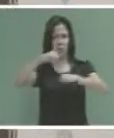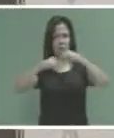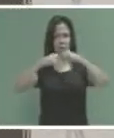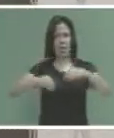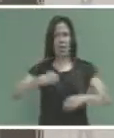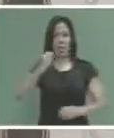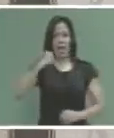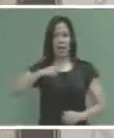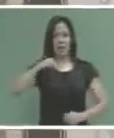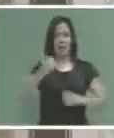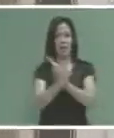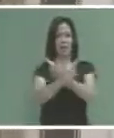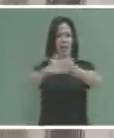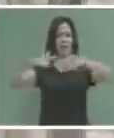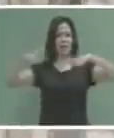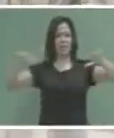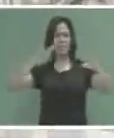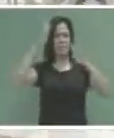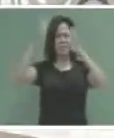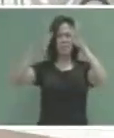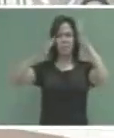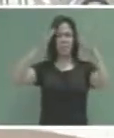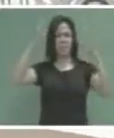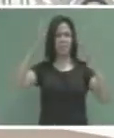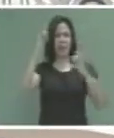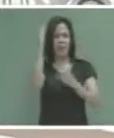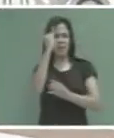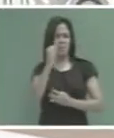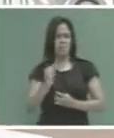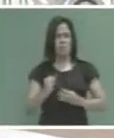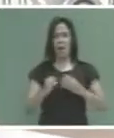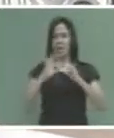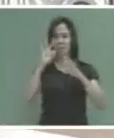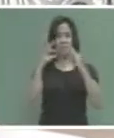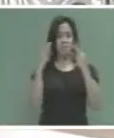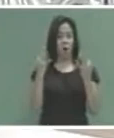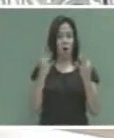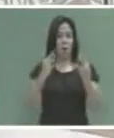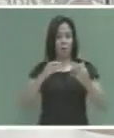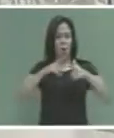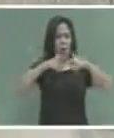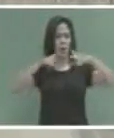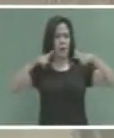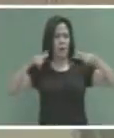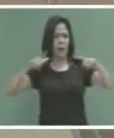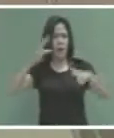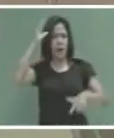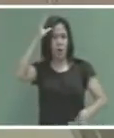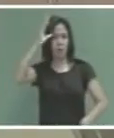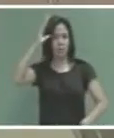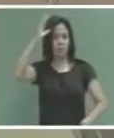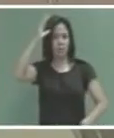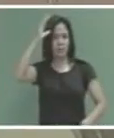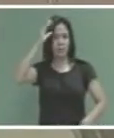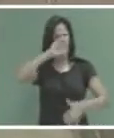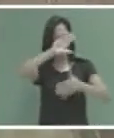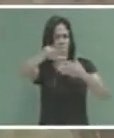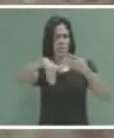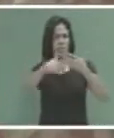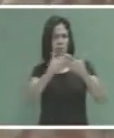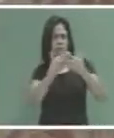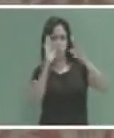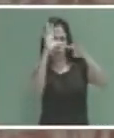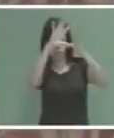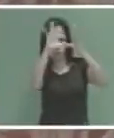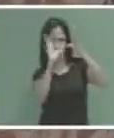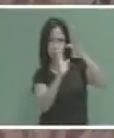tener patrones fijos de imágenes y formas, desarrollando un lenguaje conceptual de la composición integrada de las formas, en